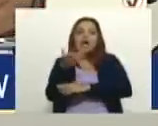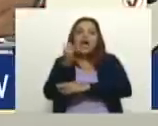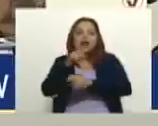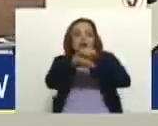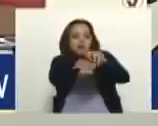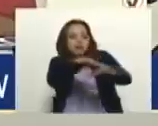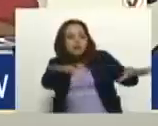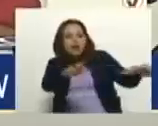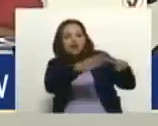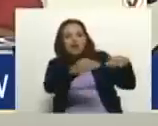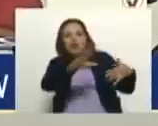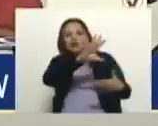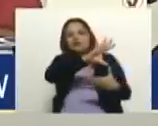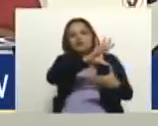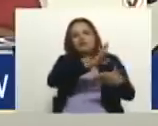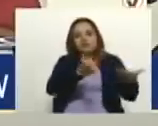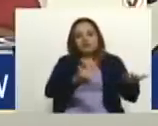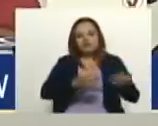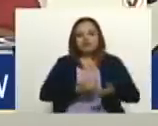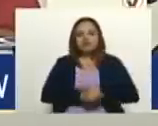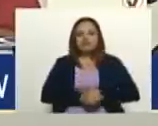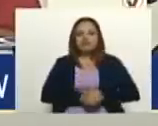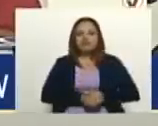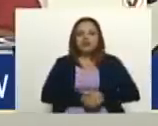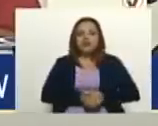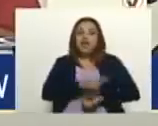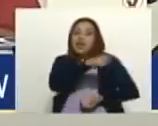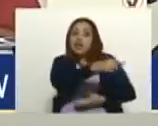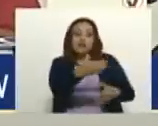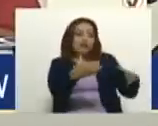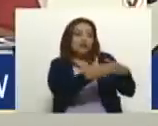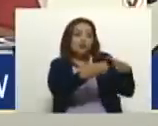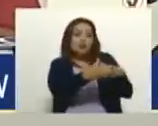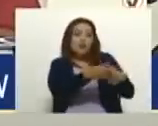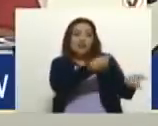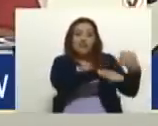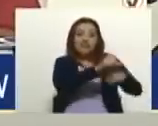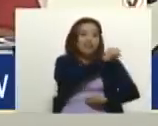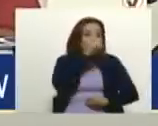nuestro continente. Y esos grupos no quieren paz.